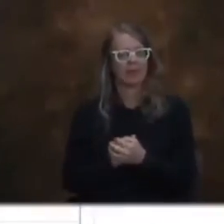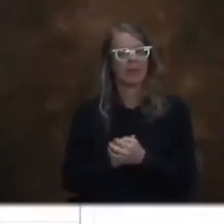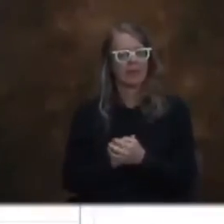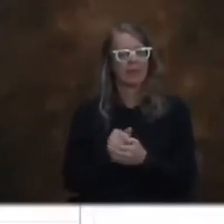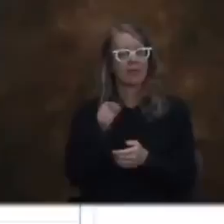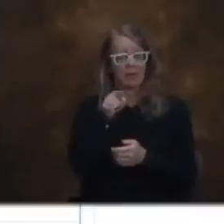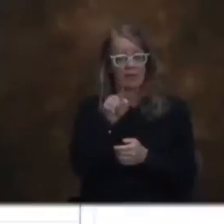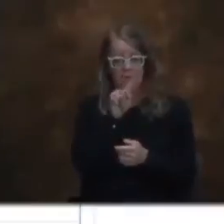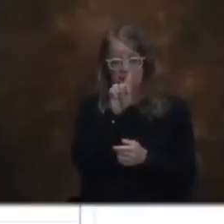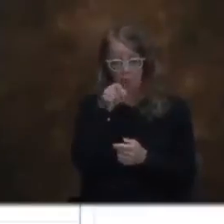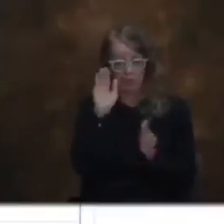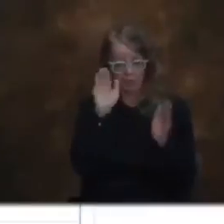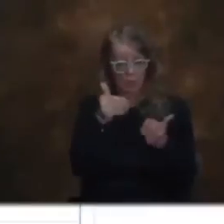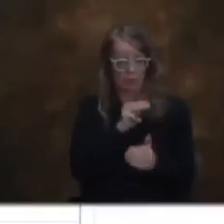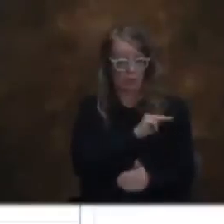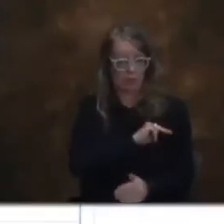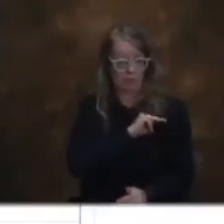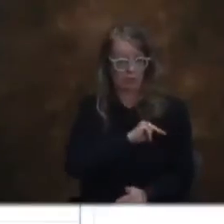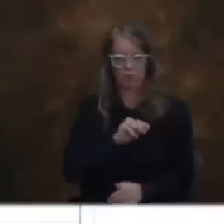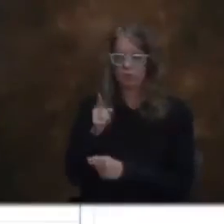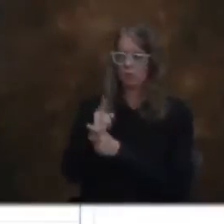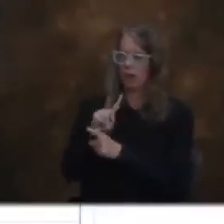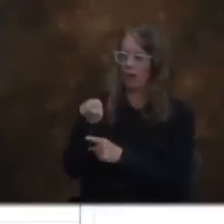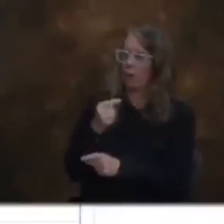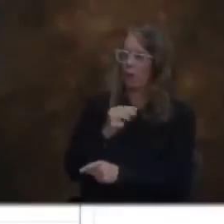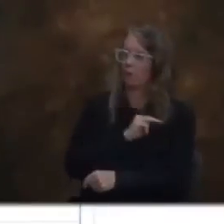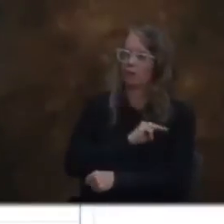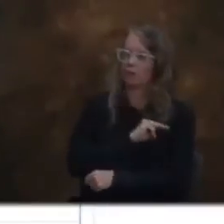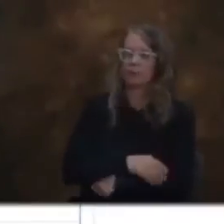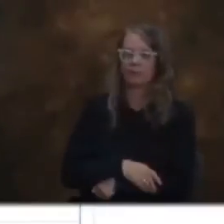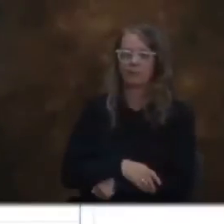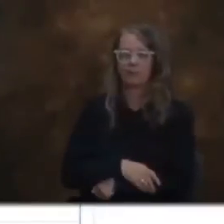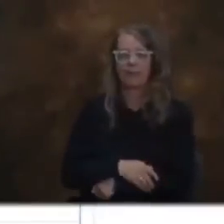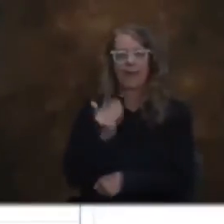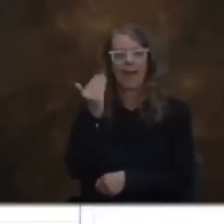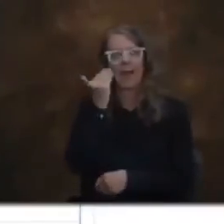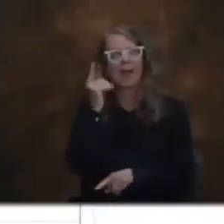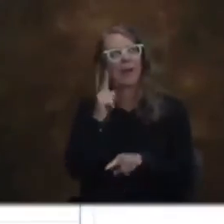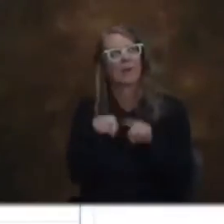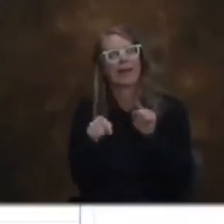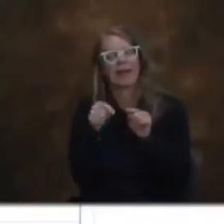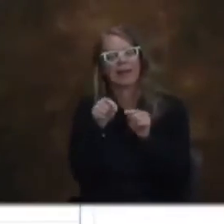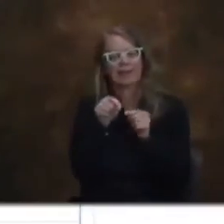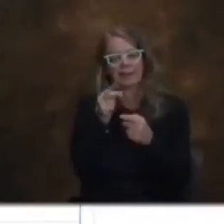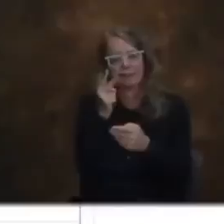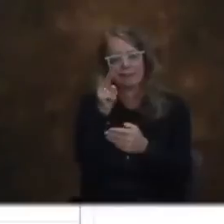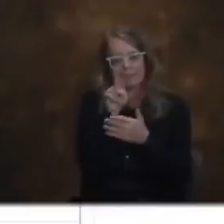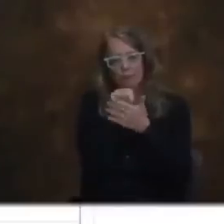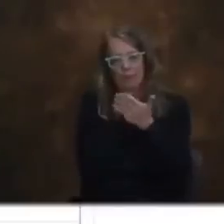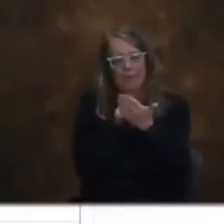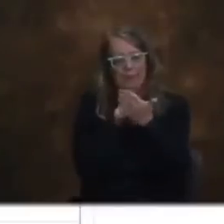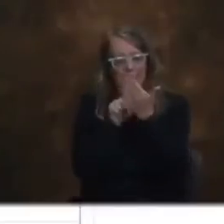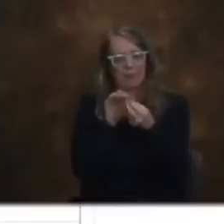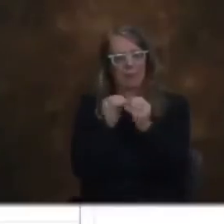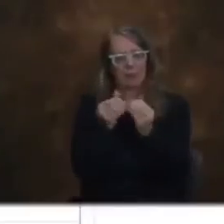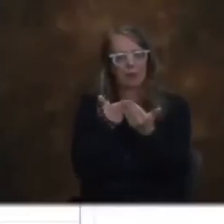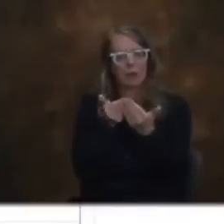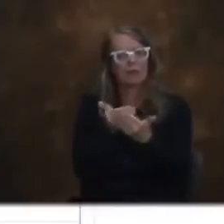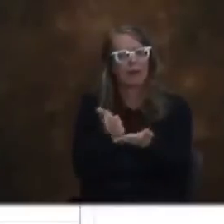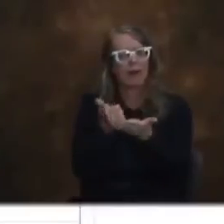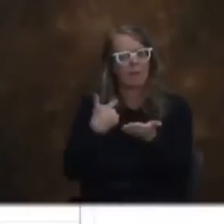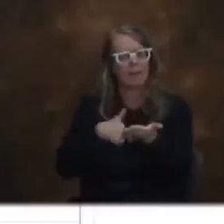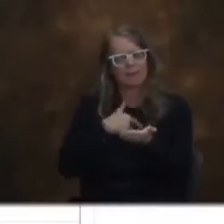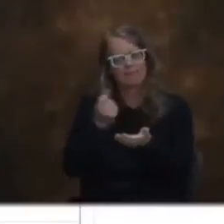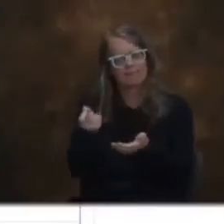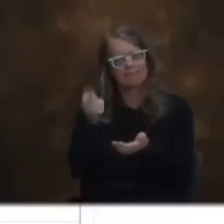misión y sé que no podemos dejar leer todo pero si nos ayuda a interpretar eso está